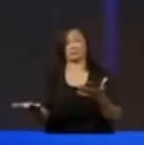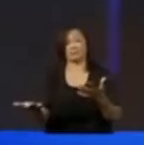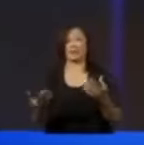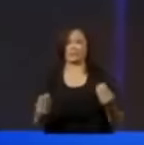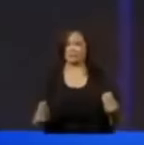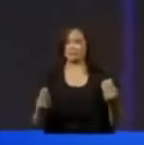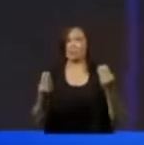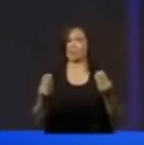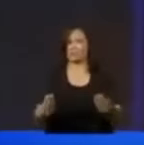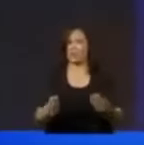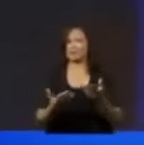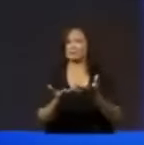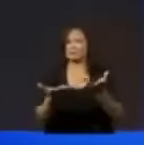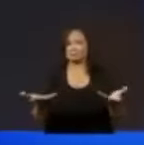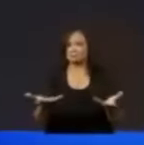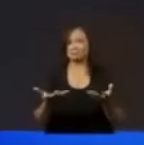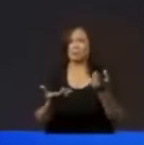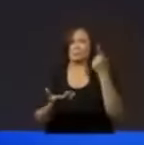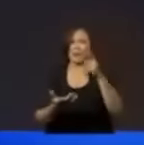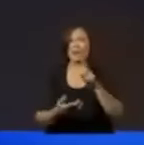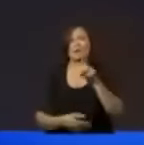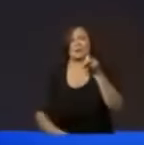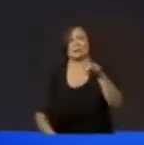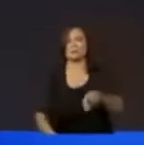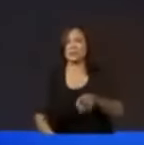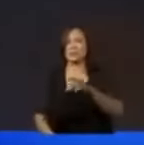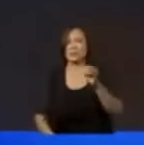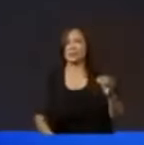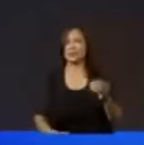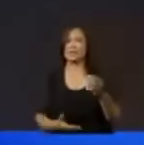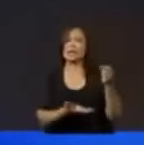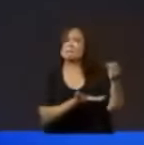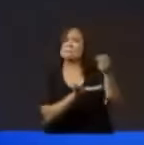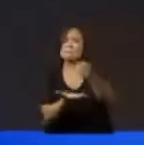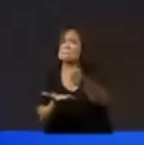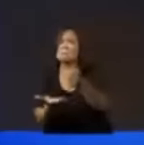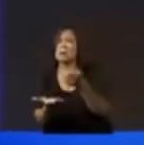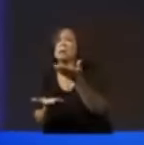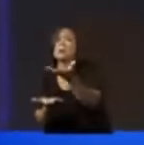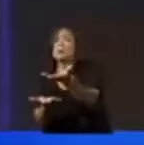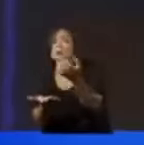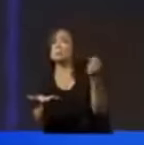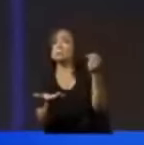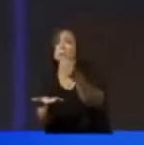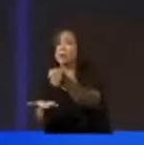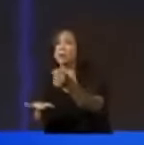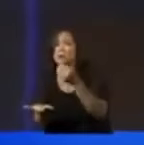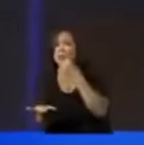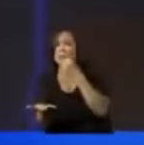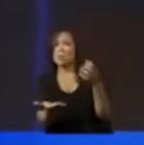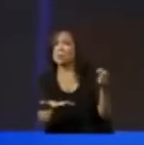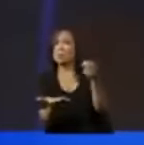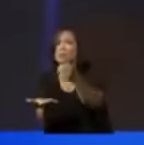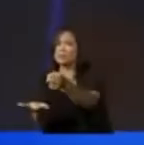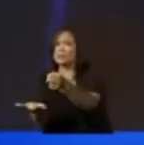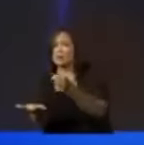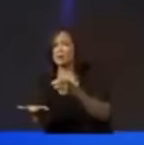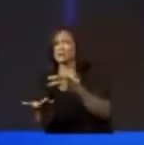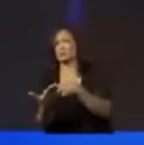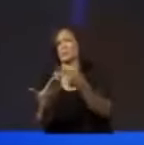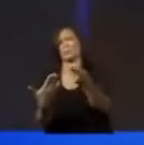las herramientas a la gente para que no necesite de esa fundita, que muchas veces la convierten es